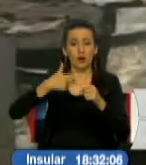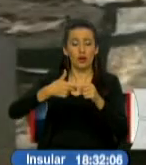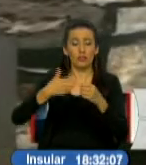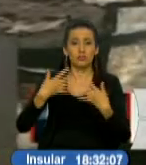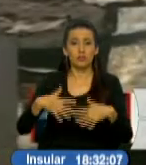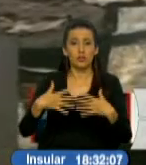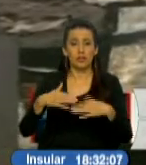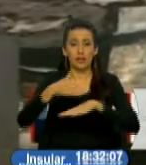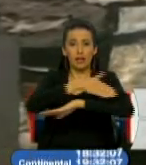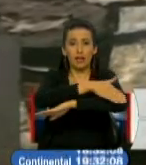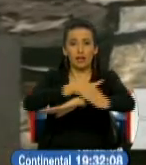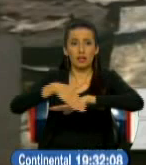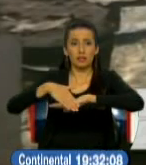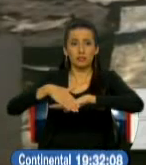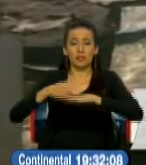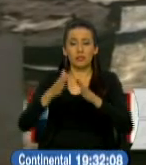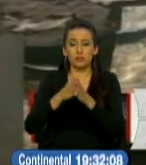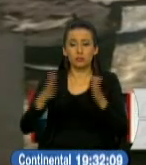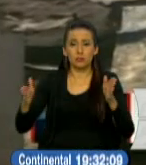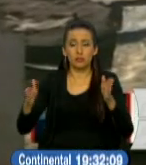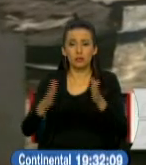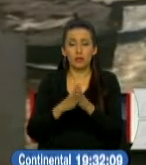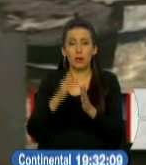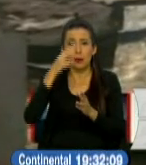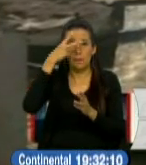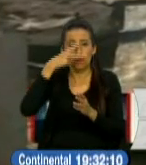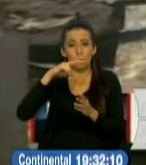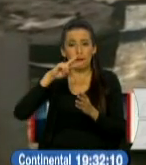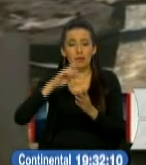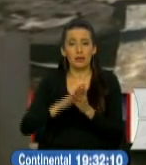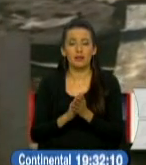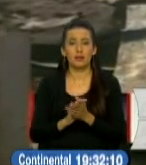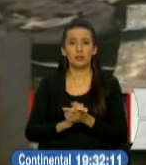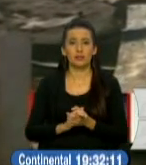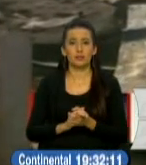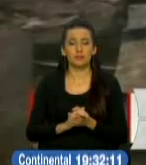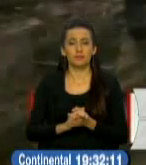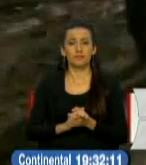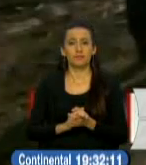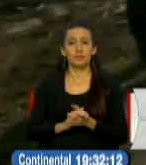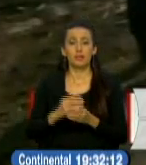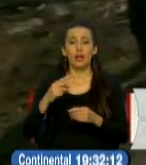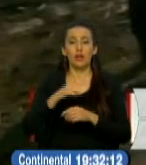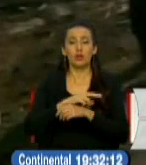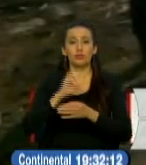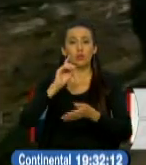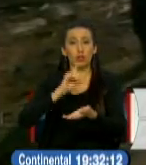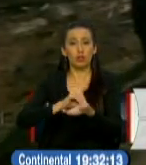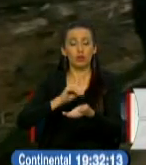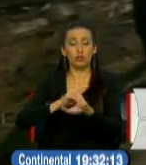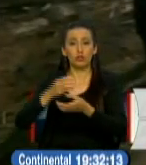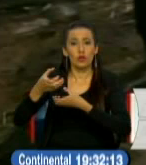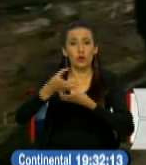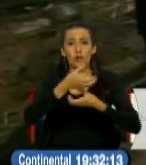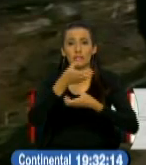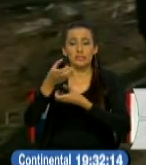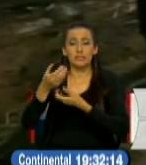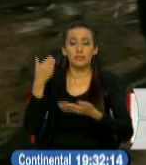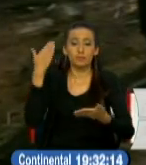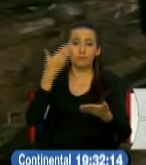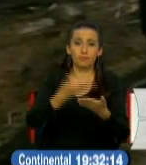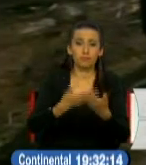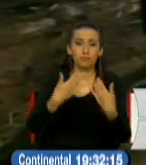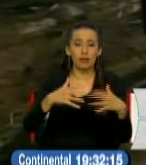una autopista en los límites de los estados mexicanos de Michoacán y Guerrero. Los paramédicos, bomberos y rescatistas acudieron al lugar